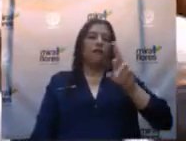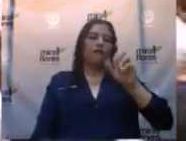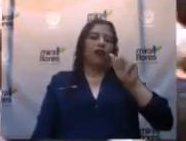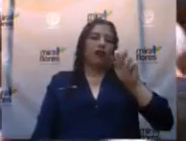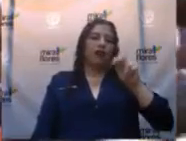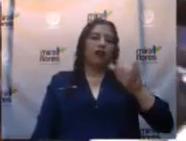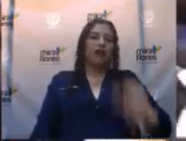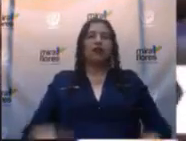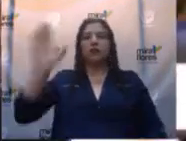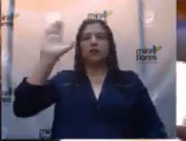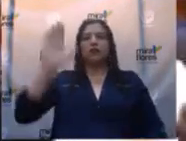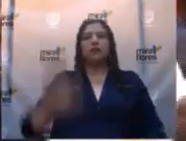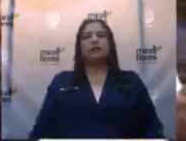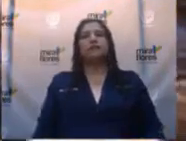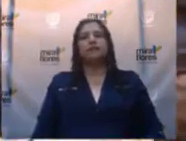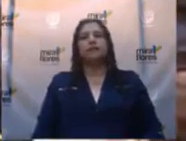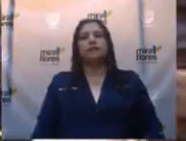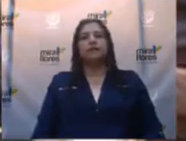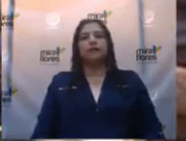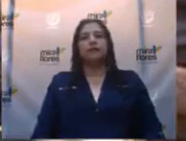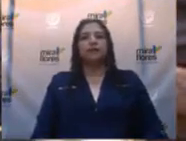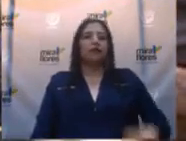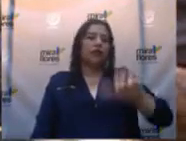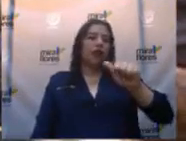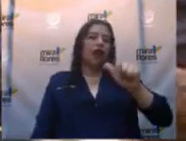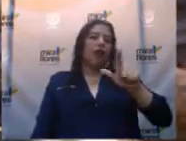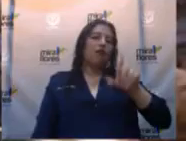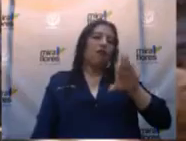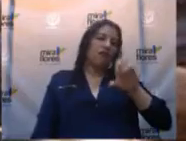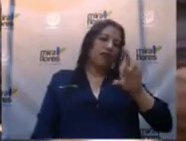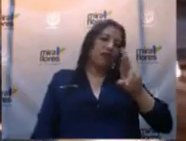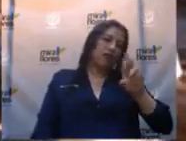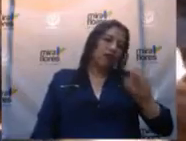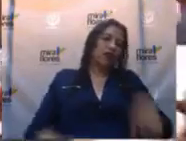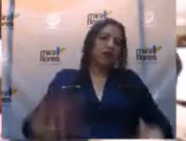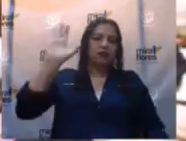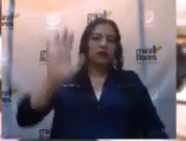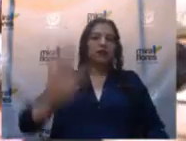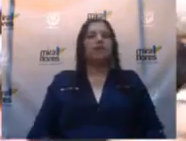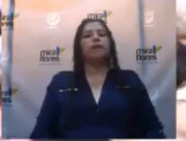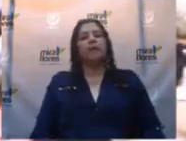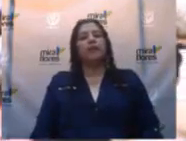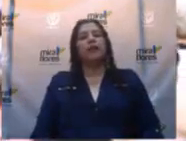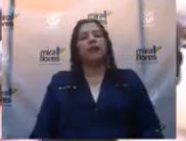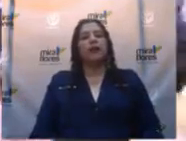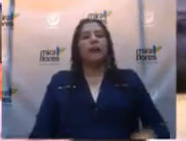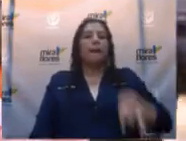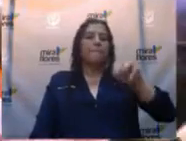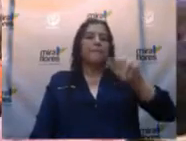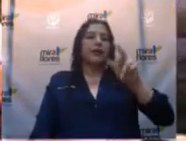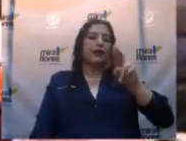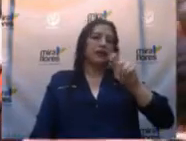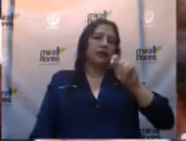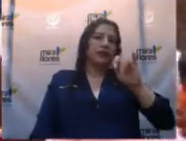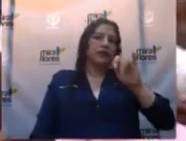Camino. Señor Alfredo Esteban Lee Gabriel. Señor Martín Bustamante